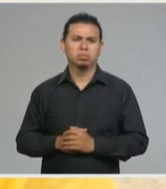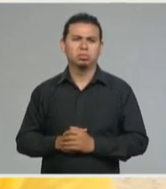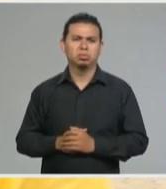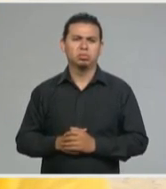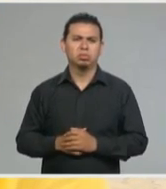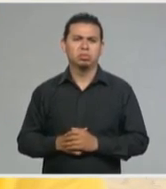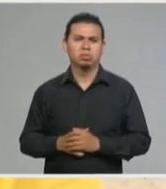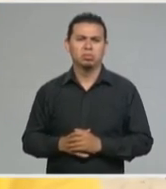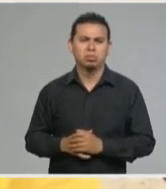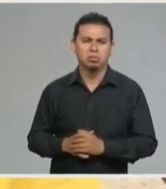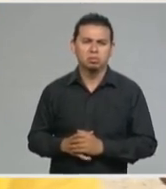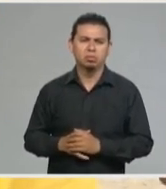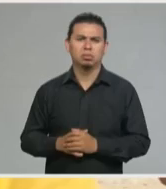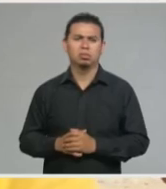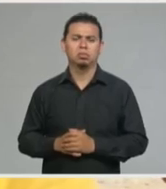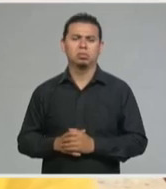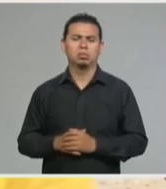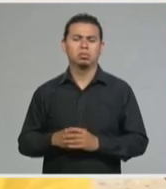ahora sí nos llega